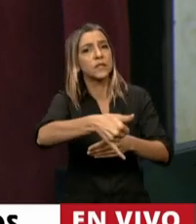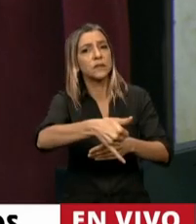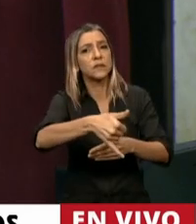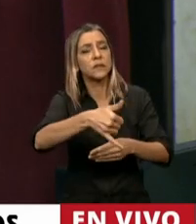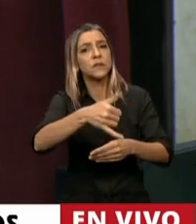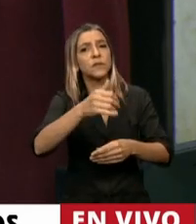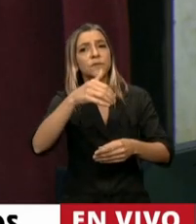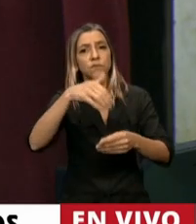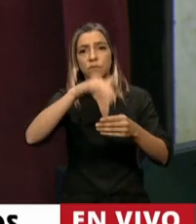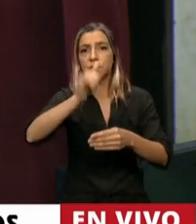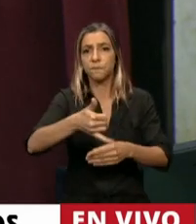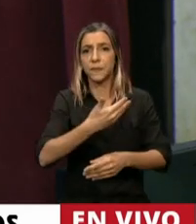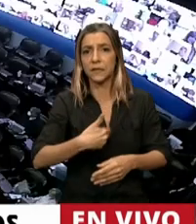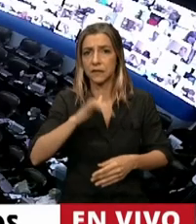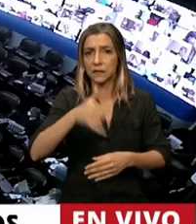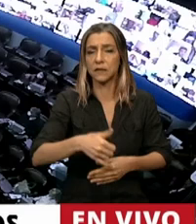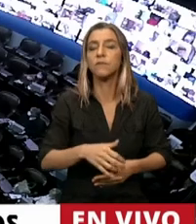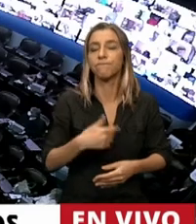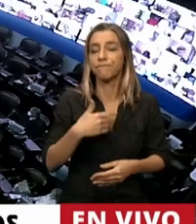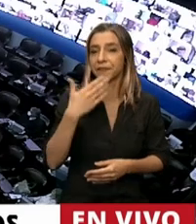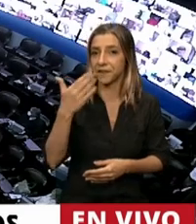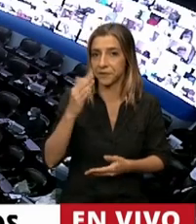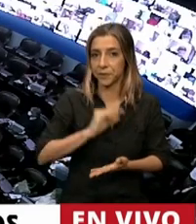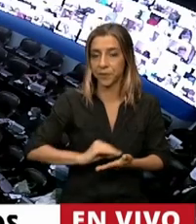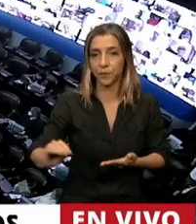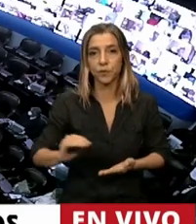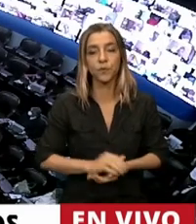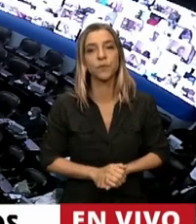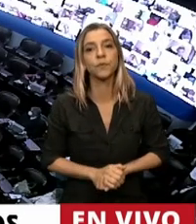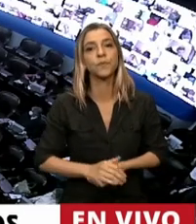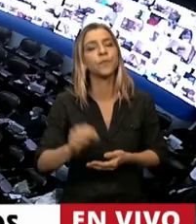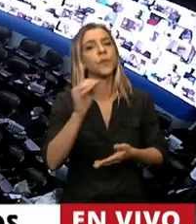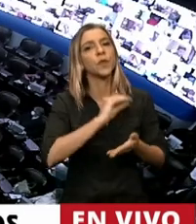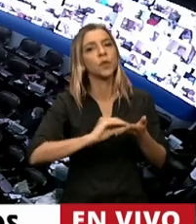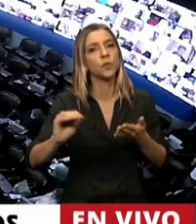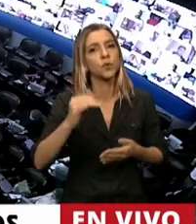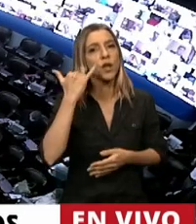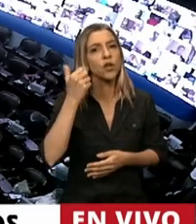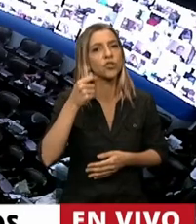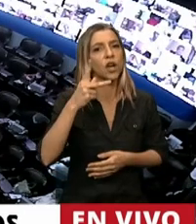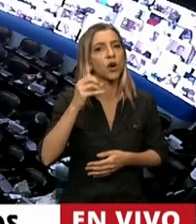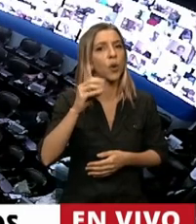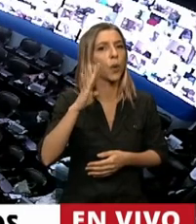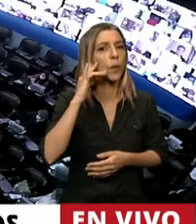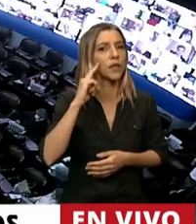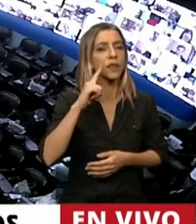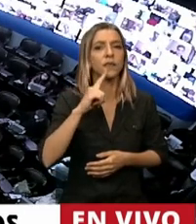Positivo, señor presidente. Gracias, diputado Ruiz Aragón. Diputado Emiliano Jacobiti.